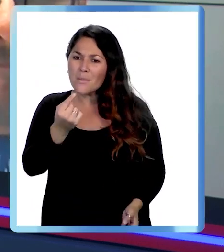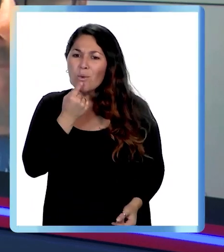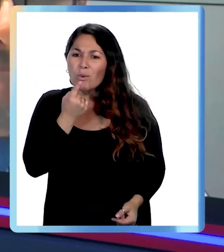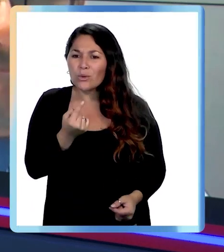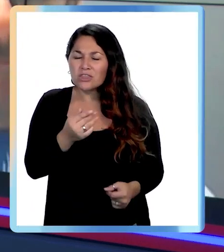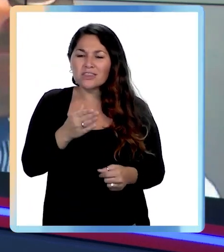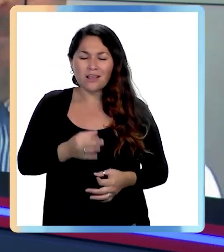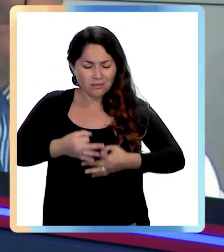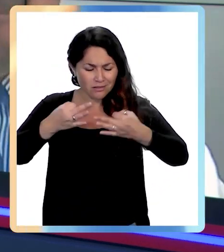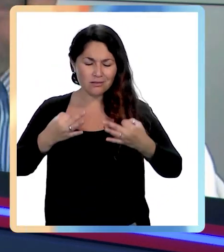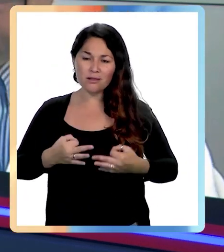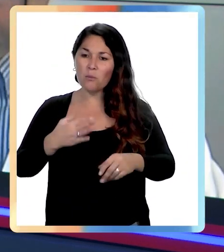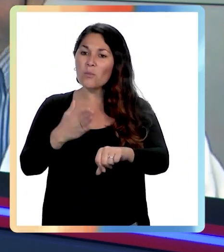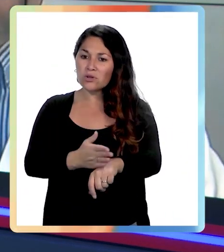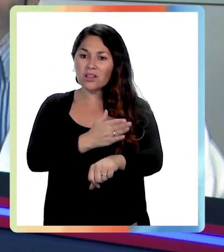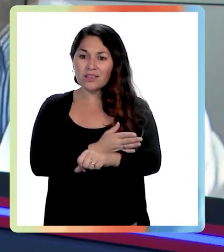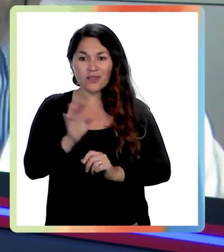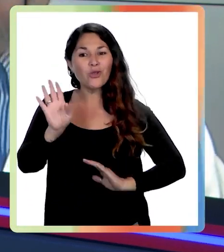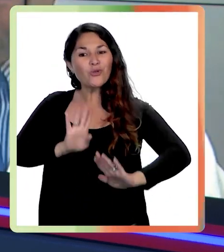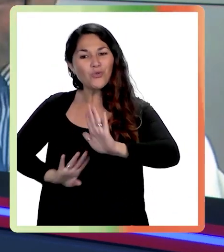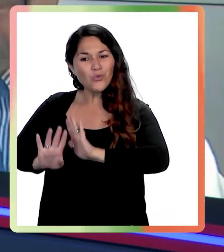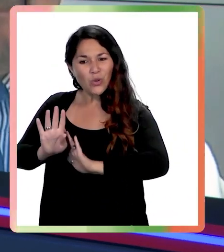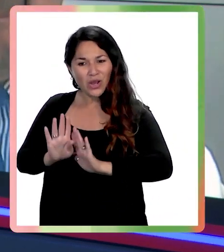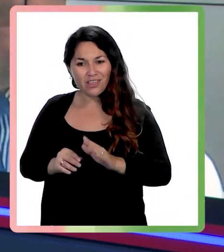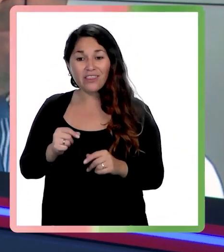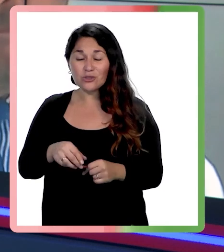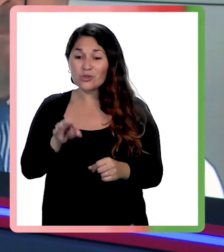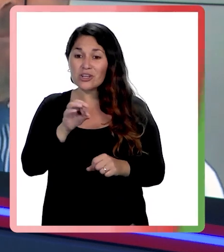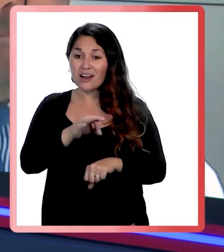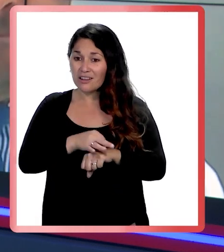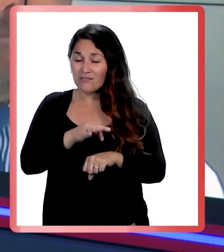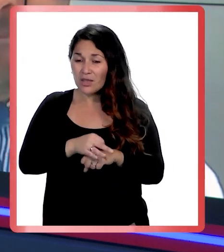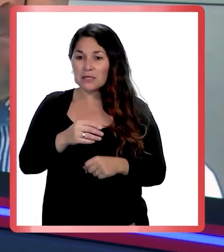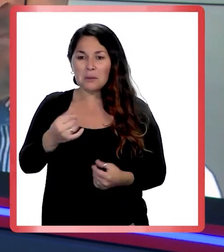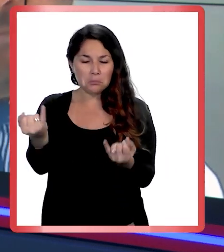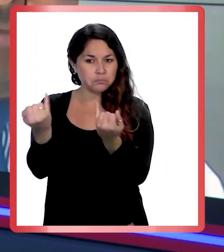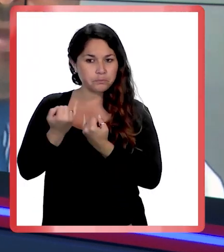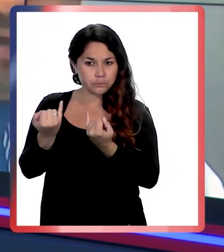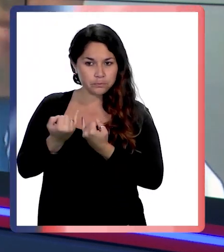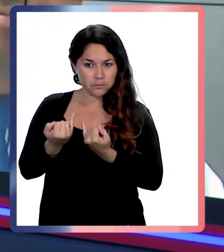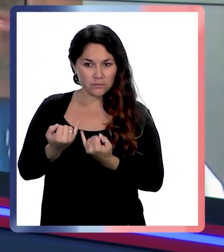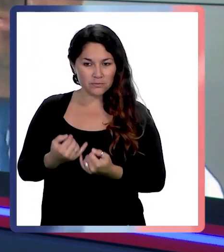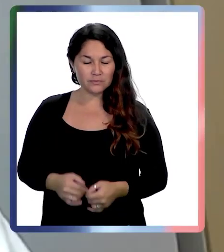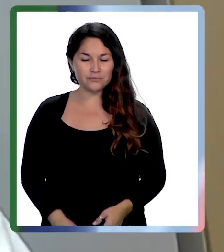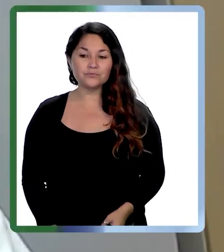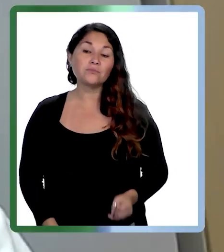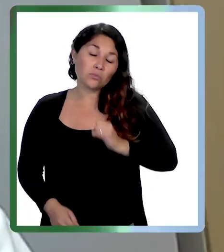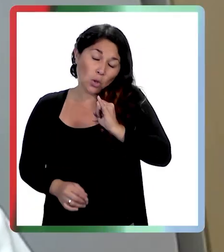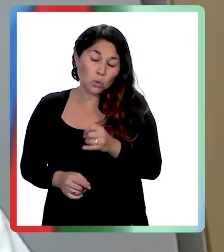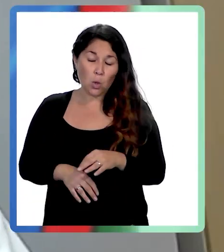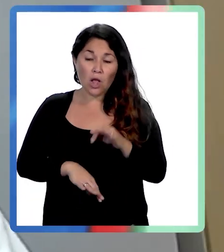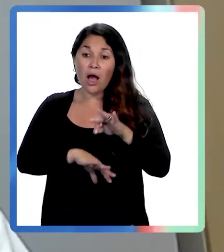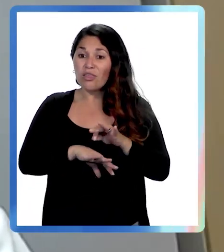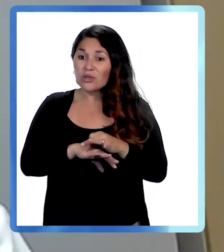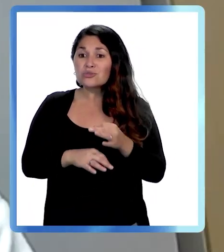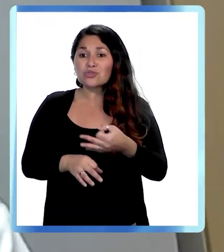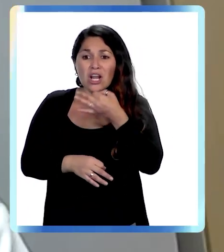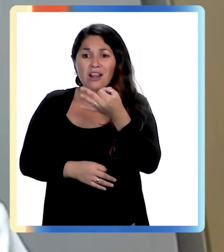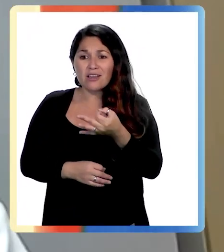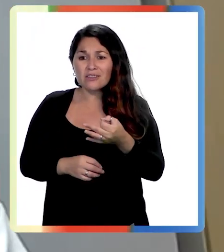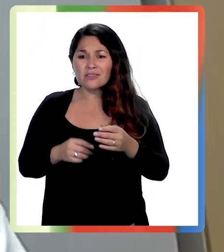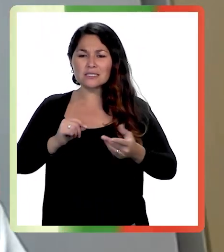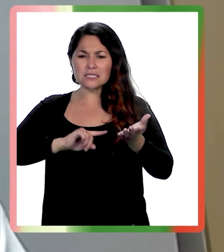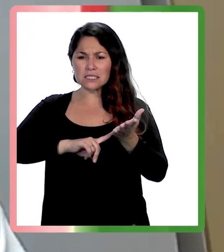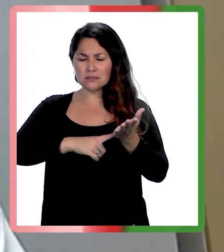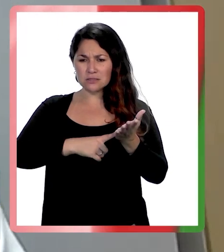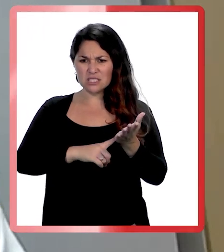es consultar a tiempo para prevenir justamente estas enfermedades y también para informarse. Cuando los médicos hablamos con estos